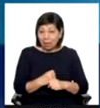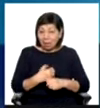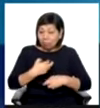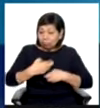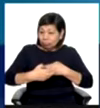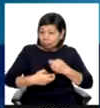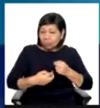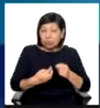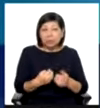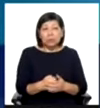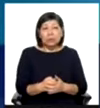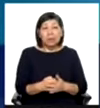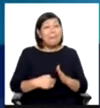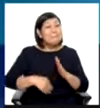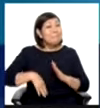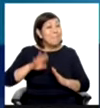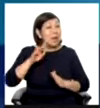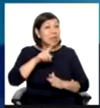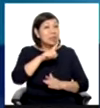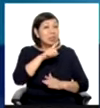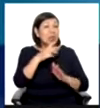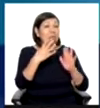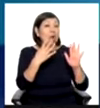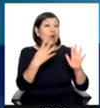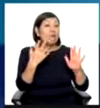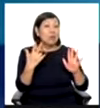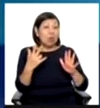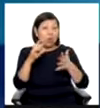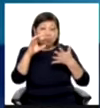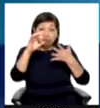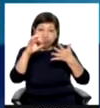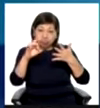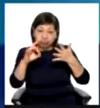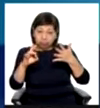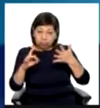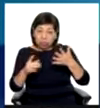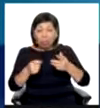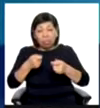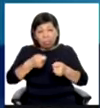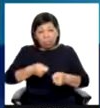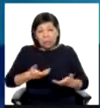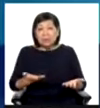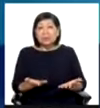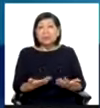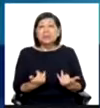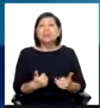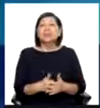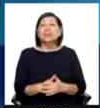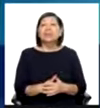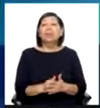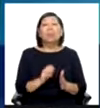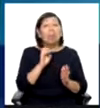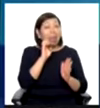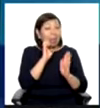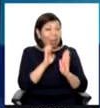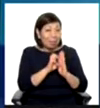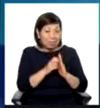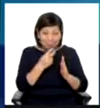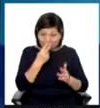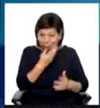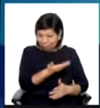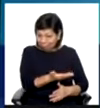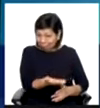producir más de 198 variedades de diferentes cultivos, y entre ellos un ejemplo de lo que